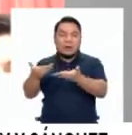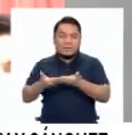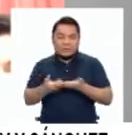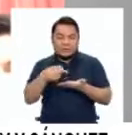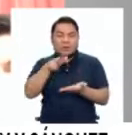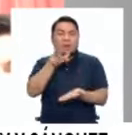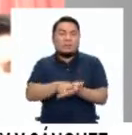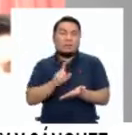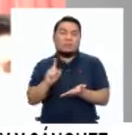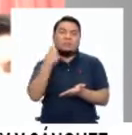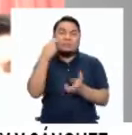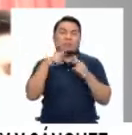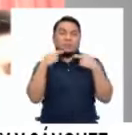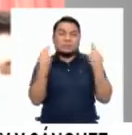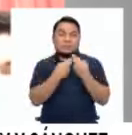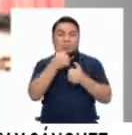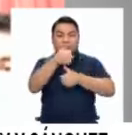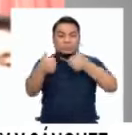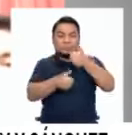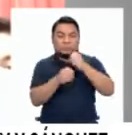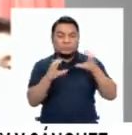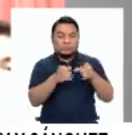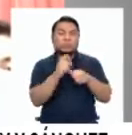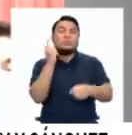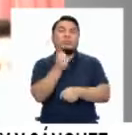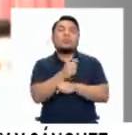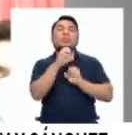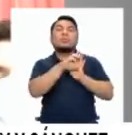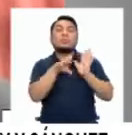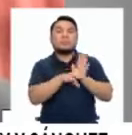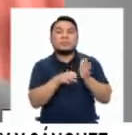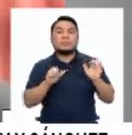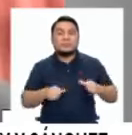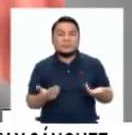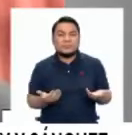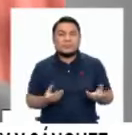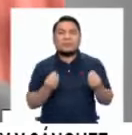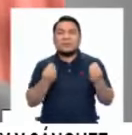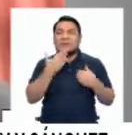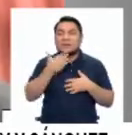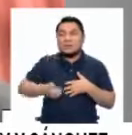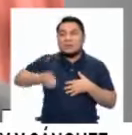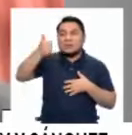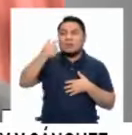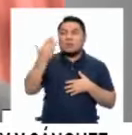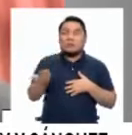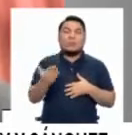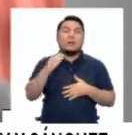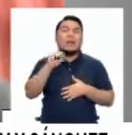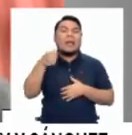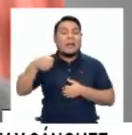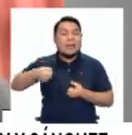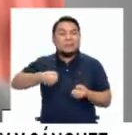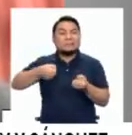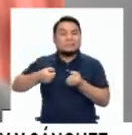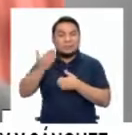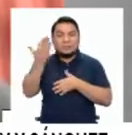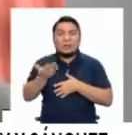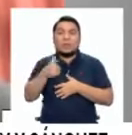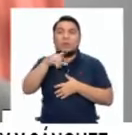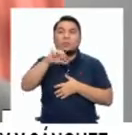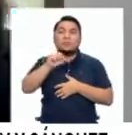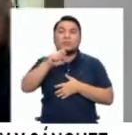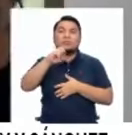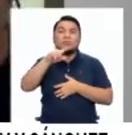aprobada en la primera sesión de la Subcomisión de Acusaciones Constitucionales, presidida por el legislador de Acción Popular, Luis